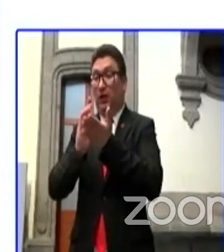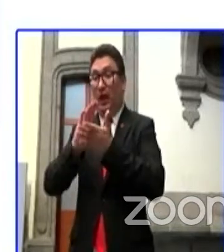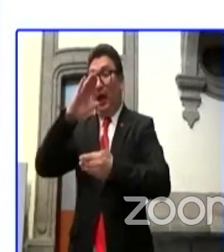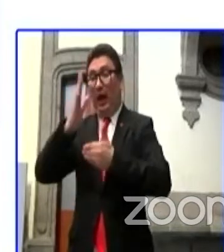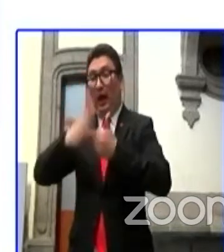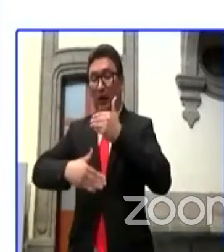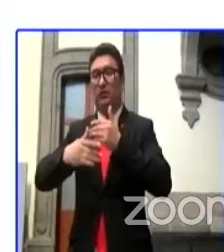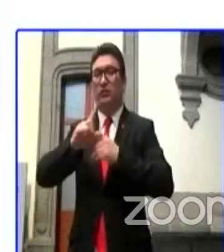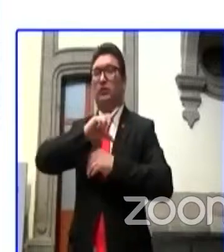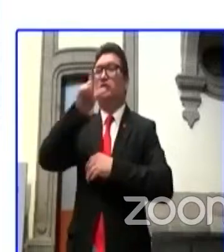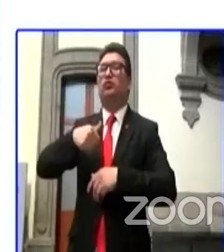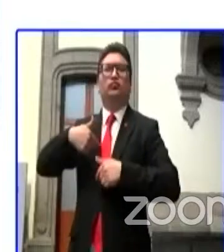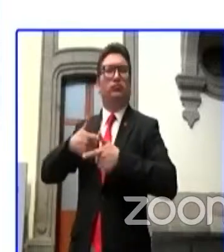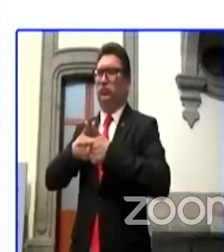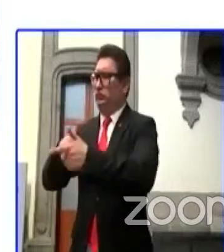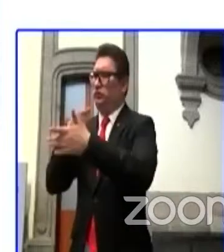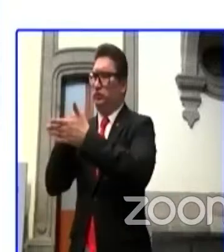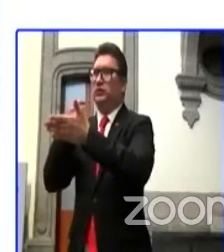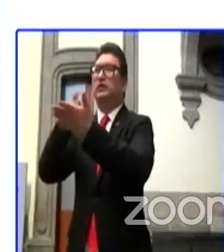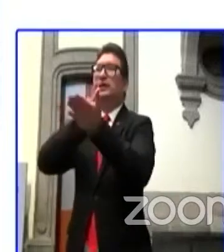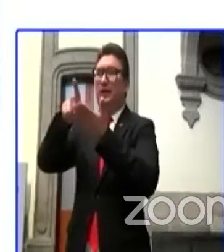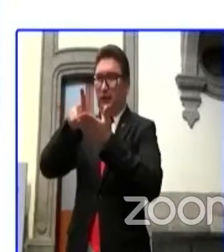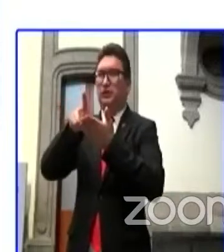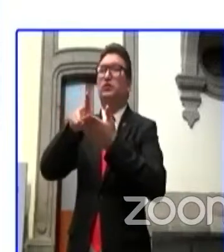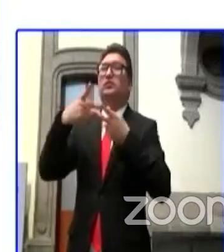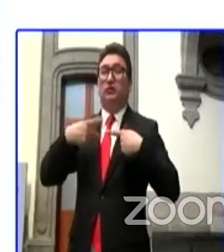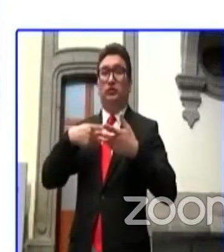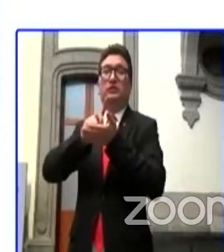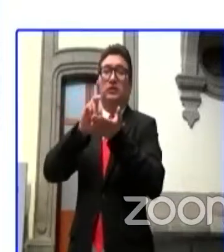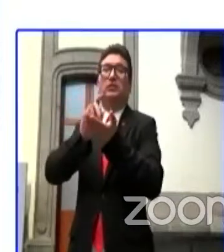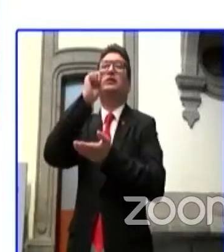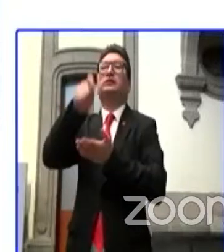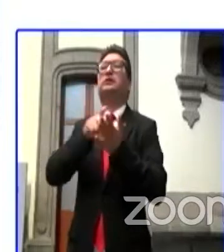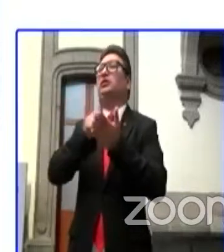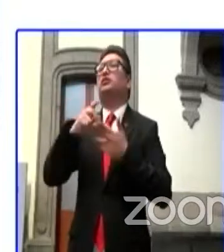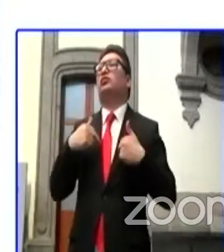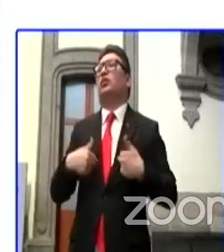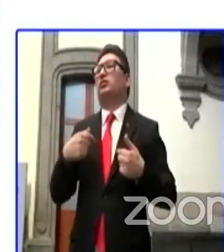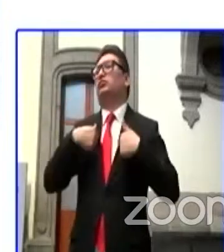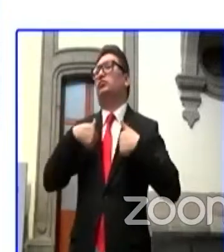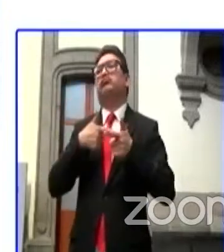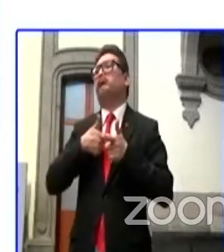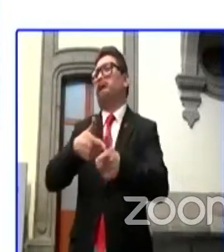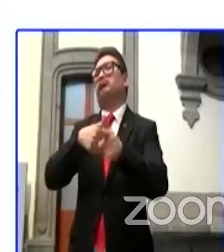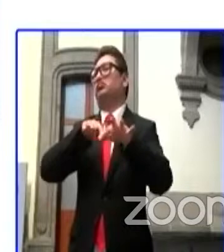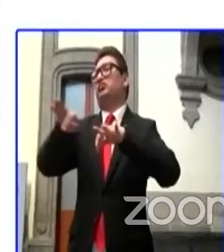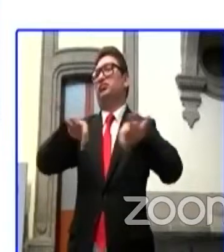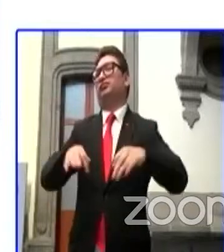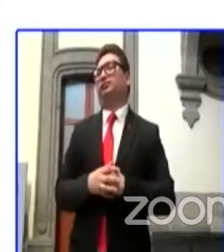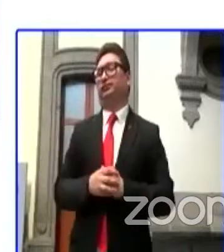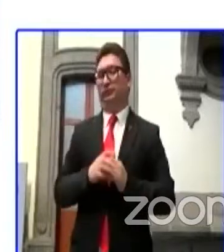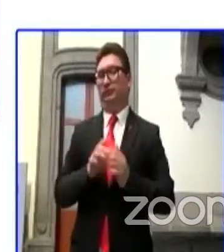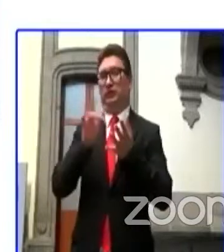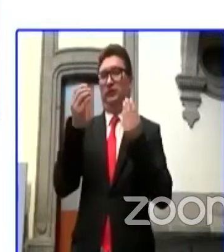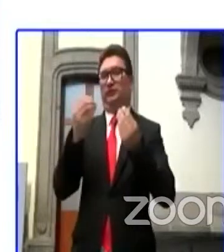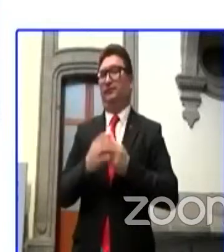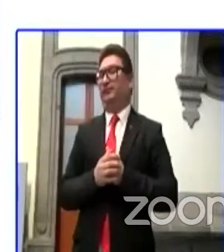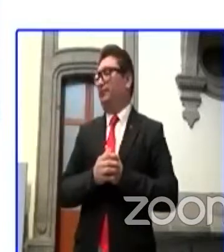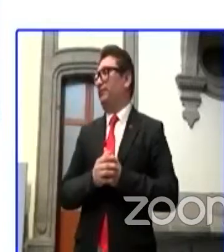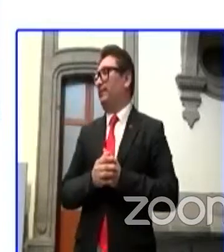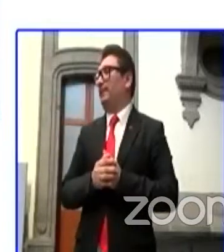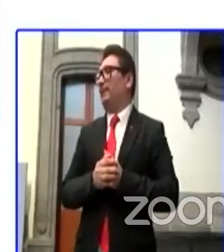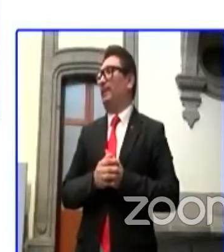personas con discapacidad también son derechos humanos, pues es algo que yo voy a seguir haciendo. Muchísimas gracias.